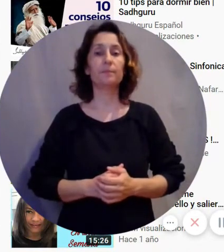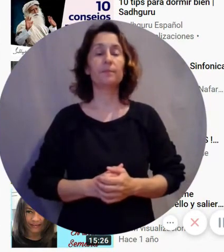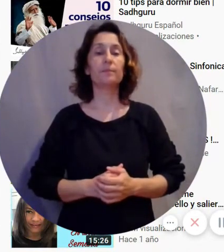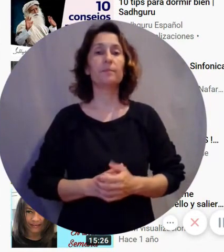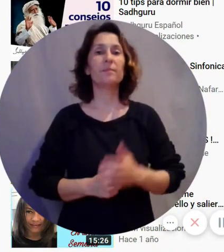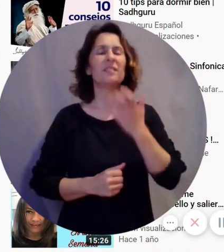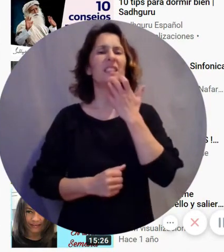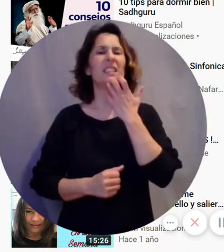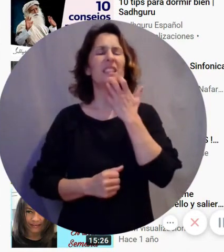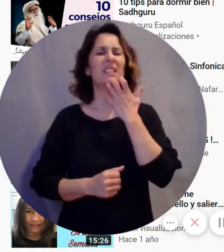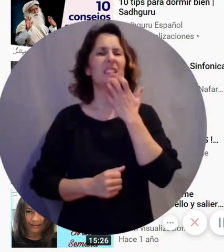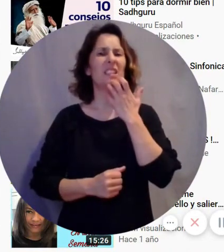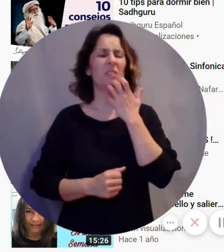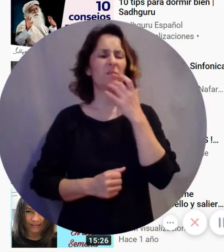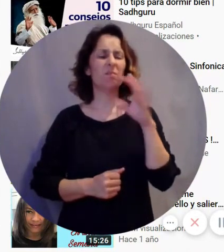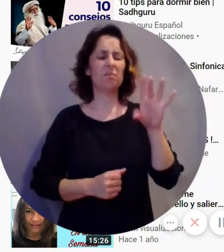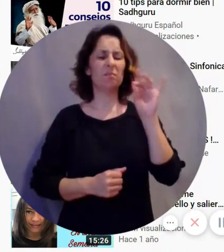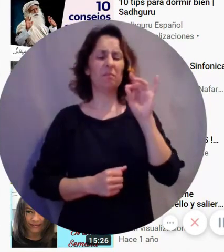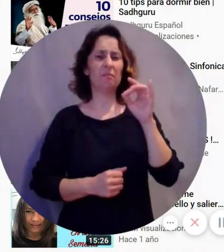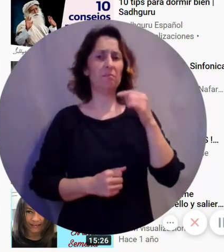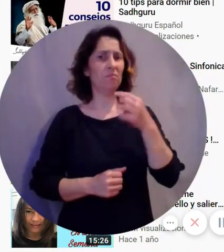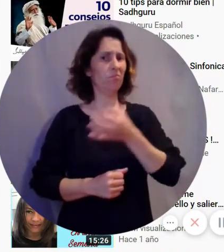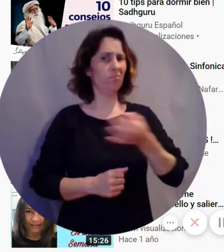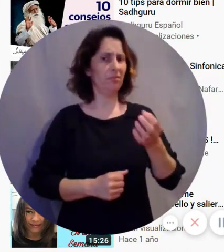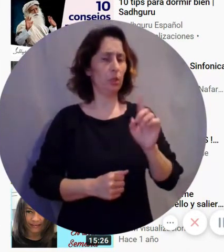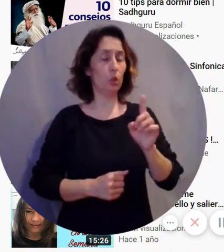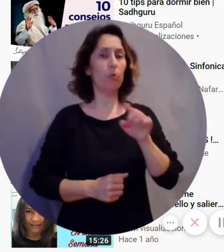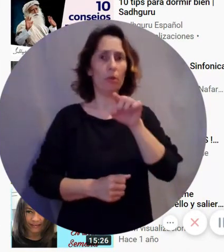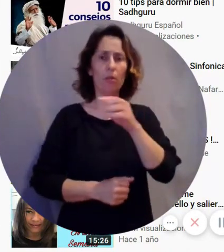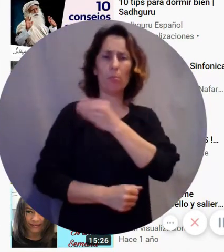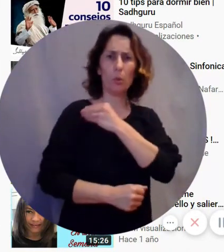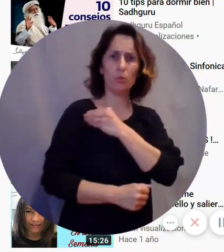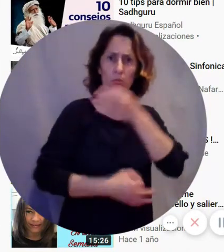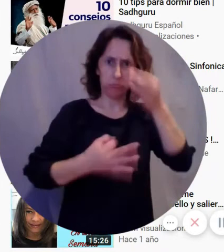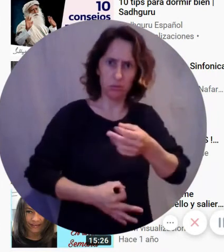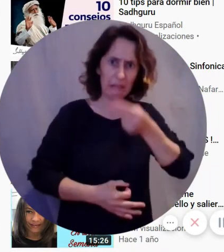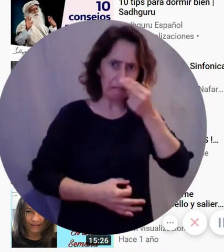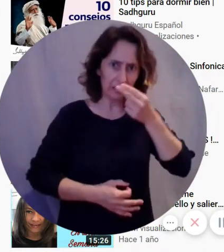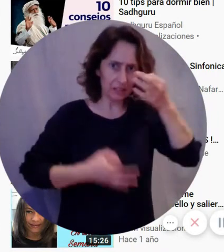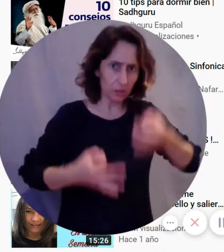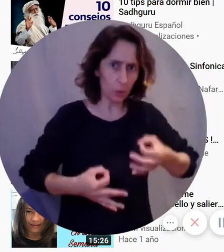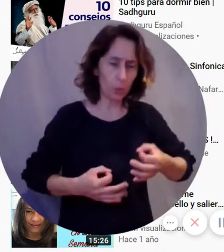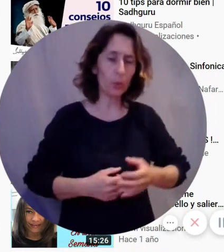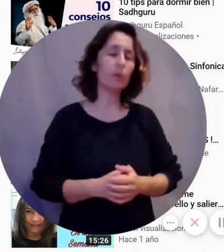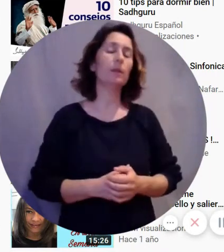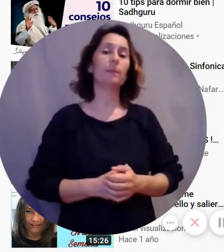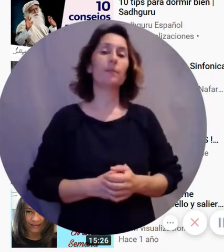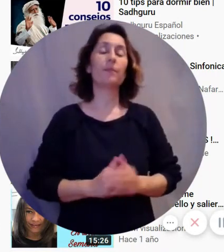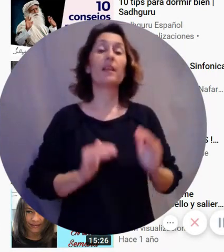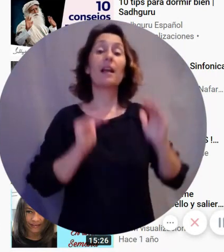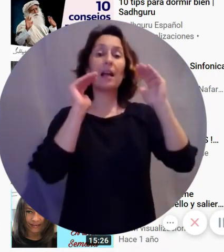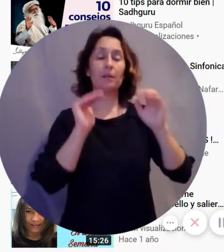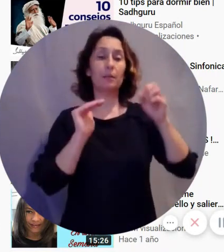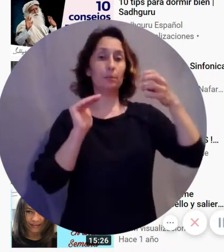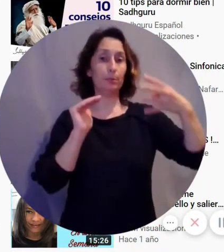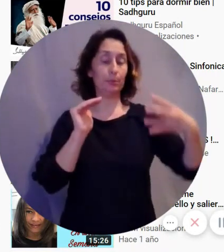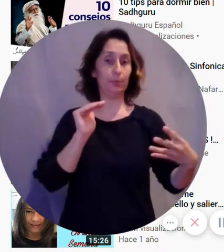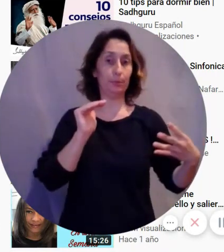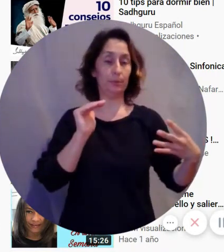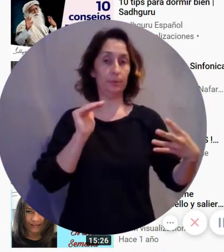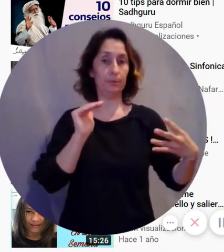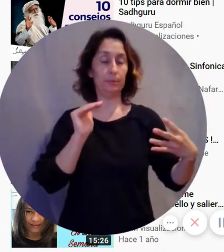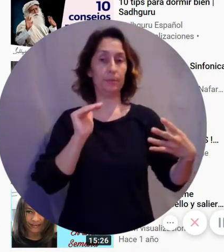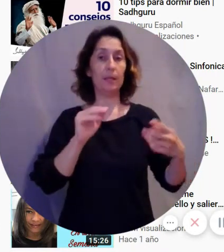si realmente queremos hacerla en esa modalidad. Debajo tenemos que elegir en la lista desplegable la asignación tributaria para cada miembro de